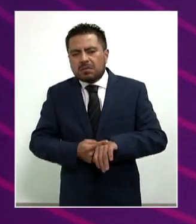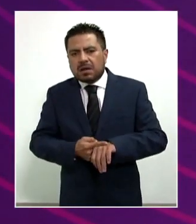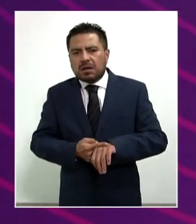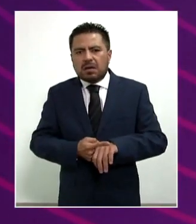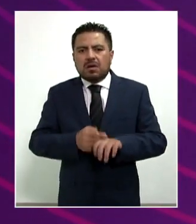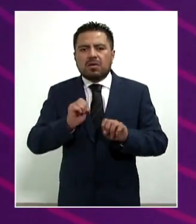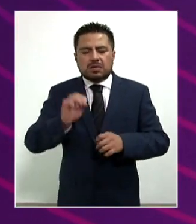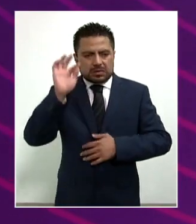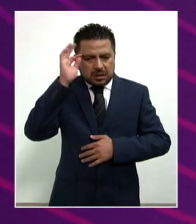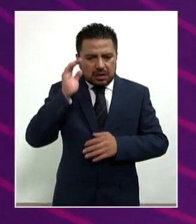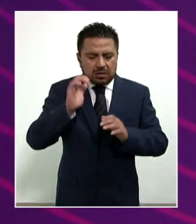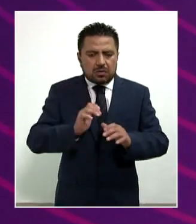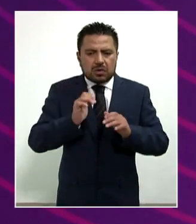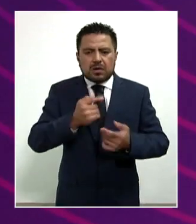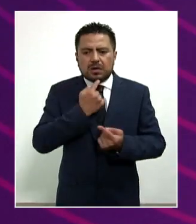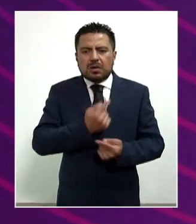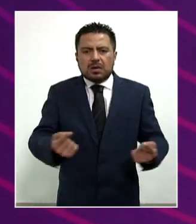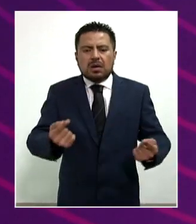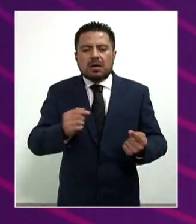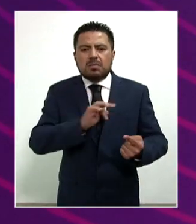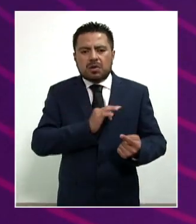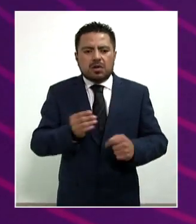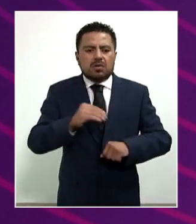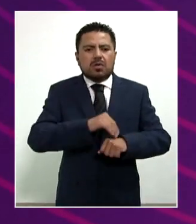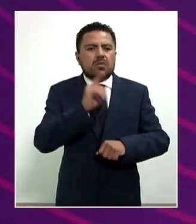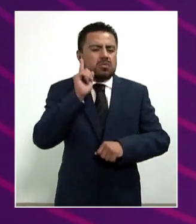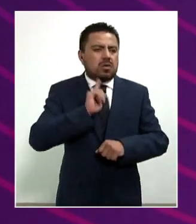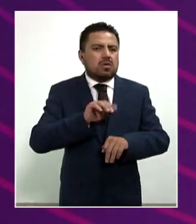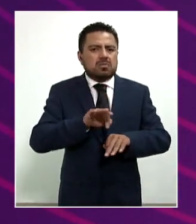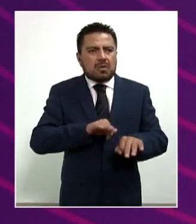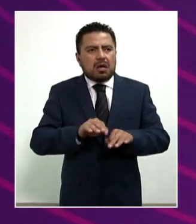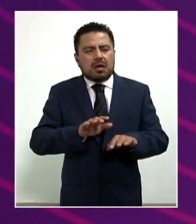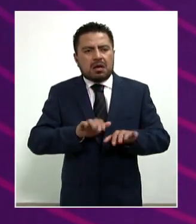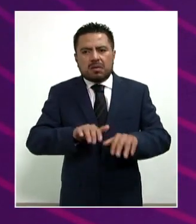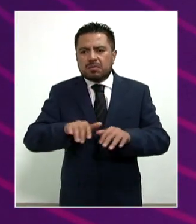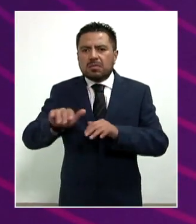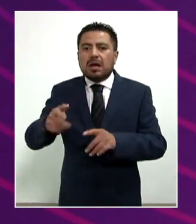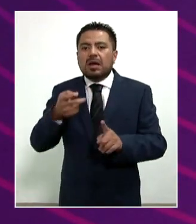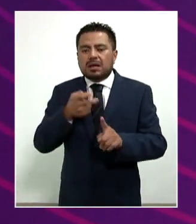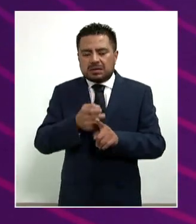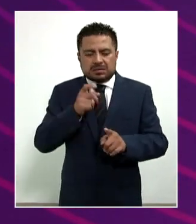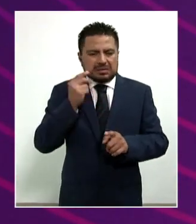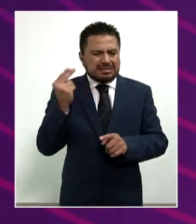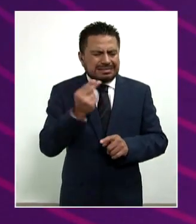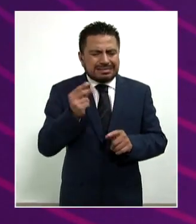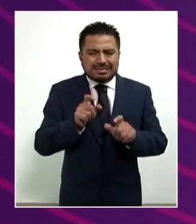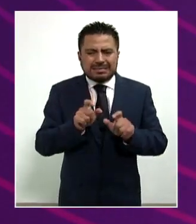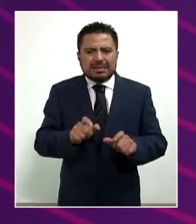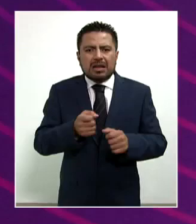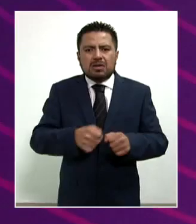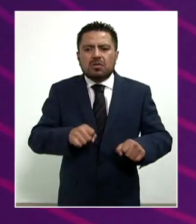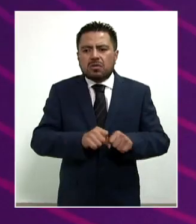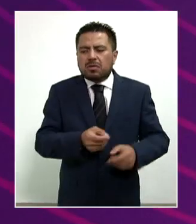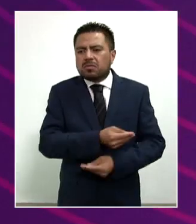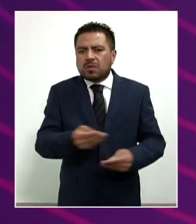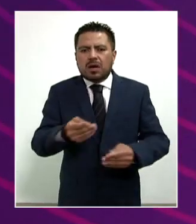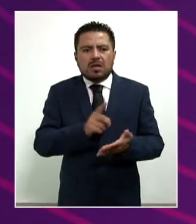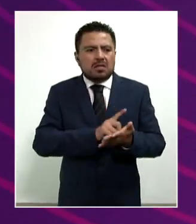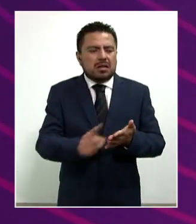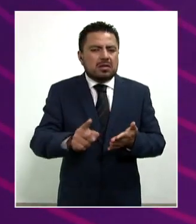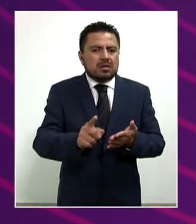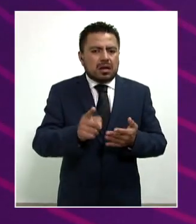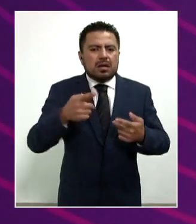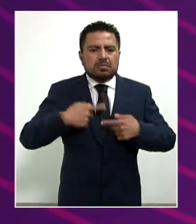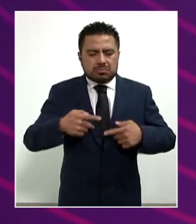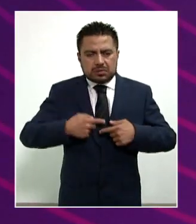y servicios de cuidado infantil para que se puedan sumar las mujeres al mercado laboral. Ese es el paquete de la seguridad social y tenemos que pasar a que sea derecho de